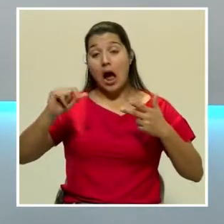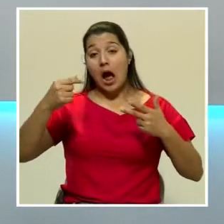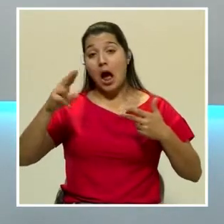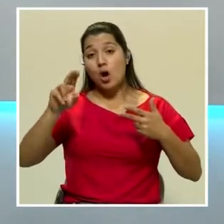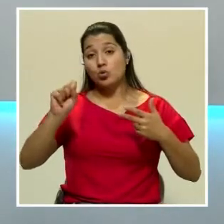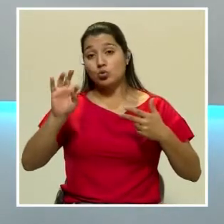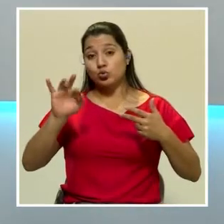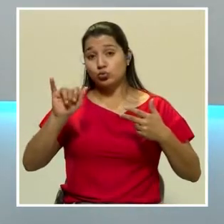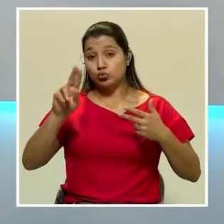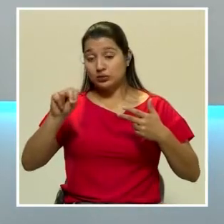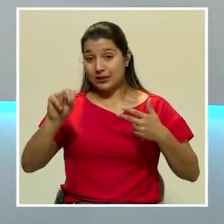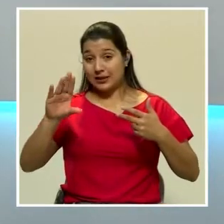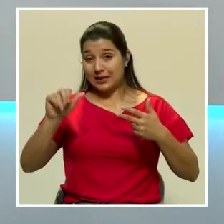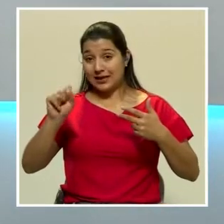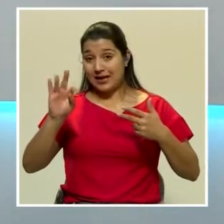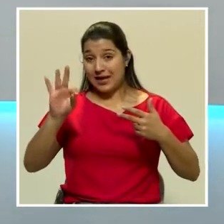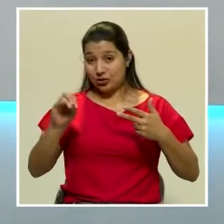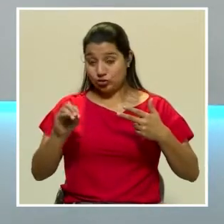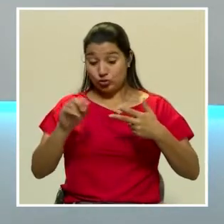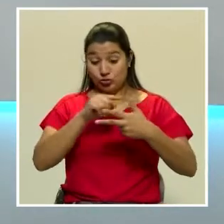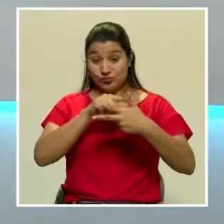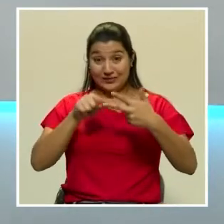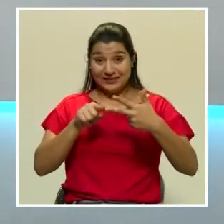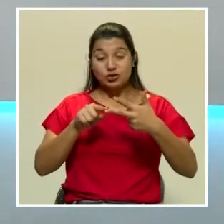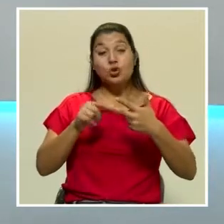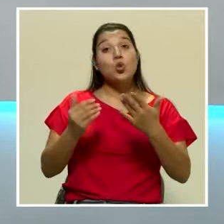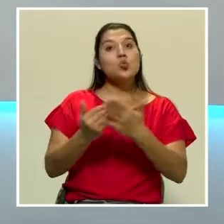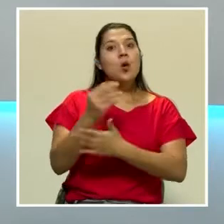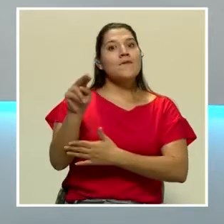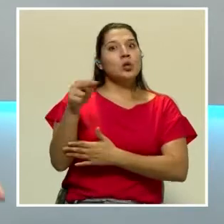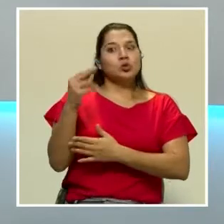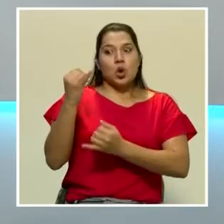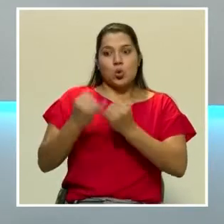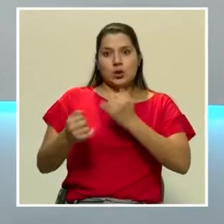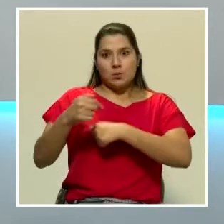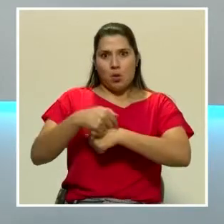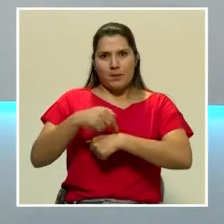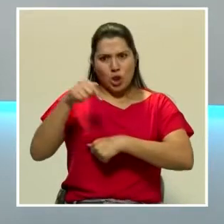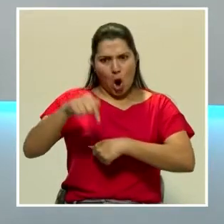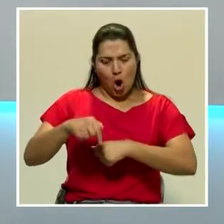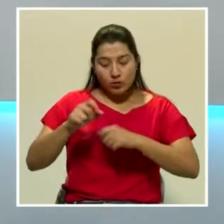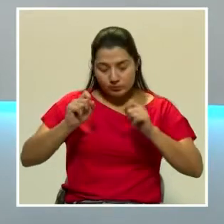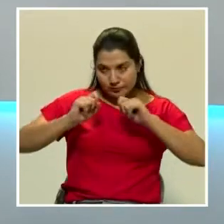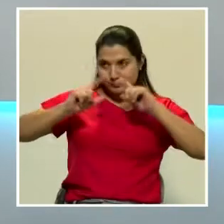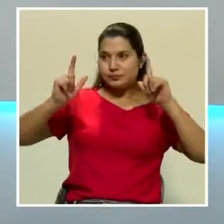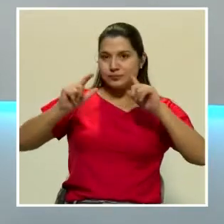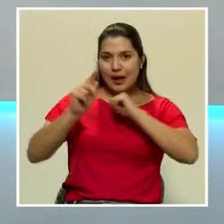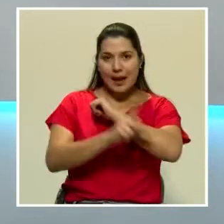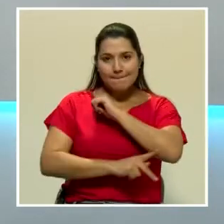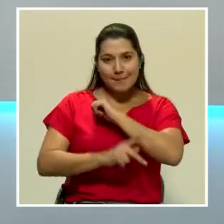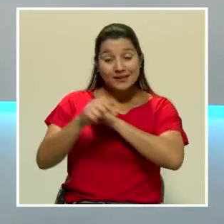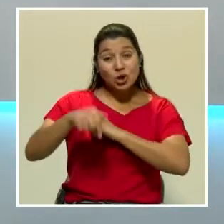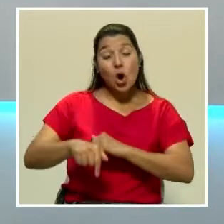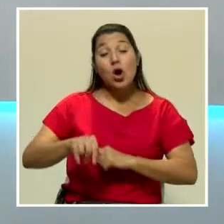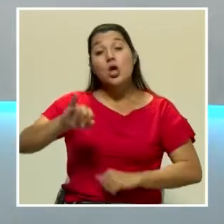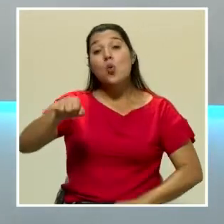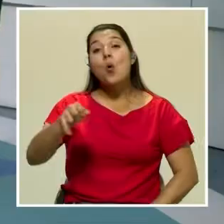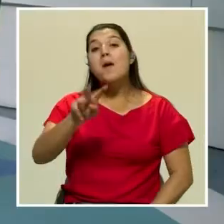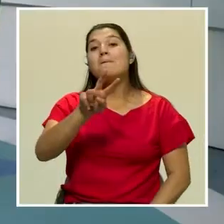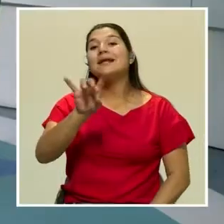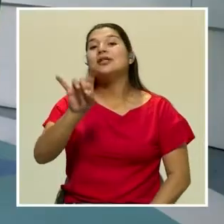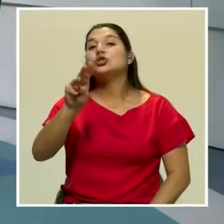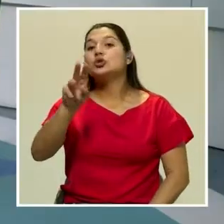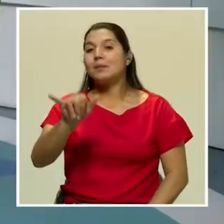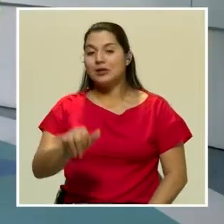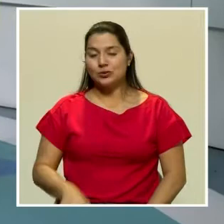parte entonces de esta noticia de última hora que sorprendió al país hoy, jueves 28 de mayo, don